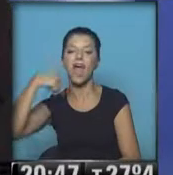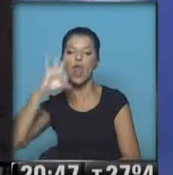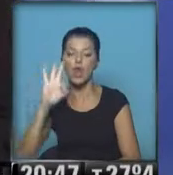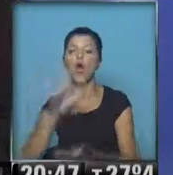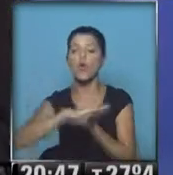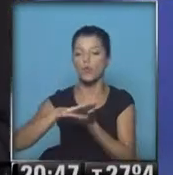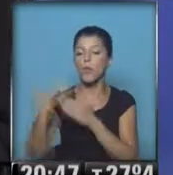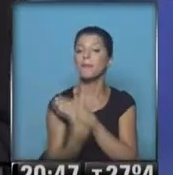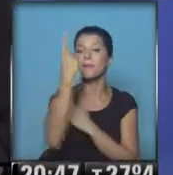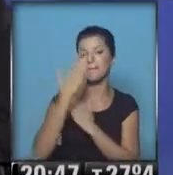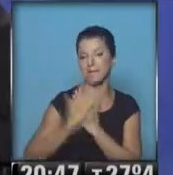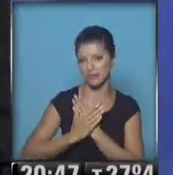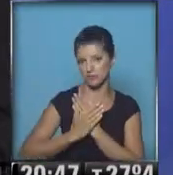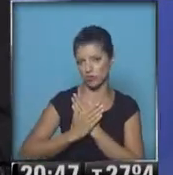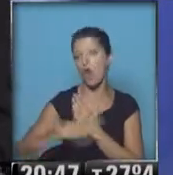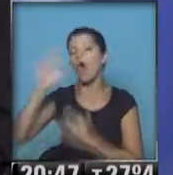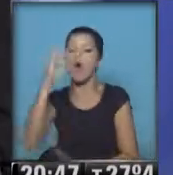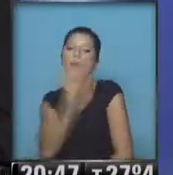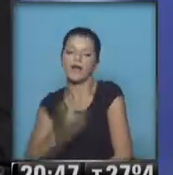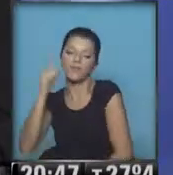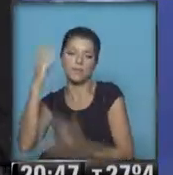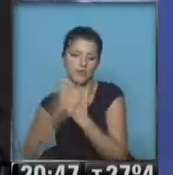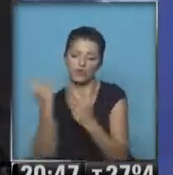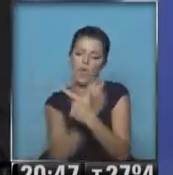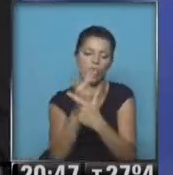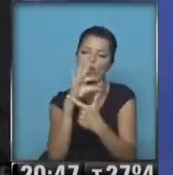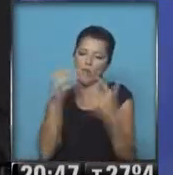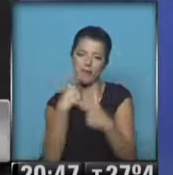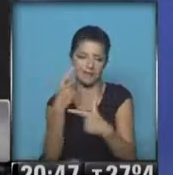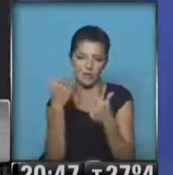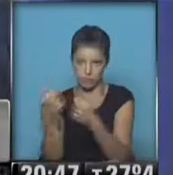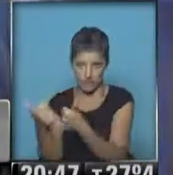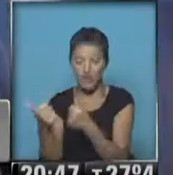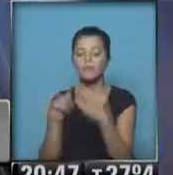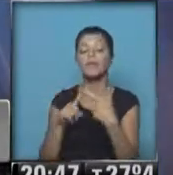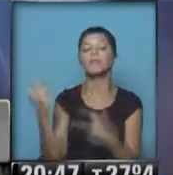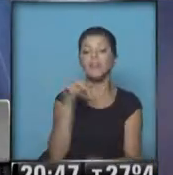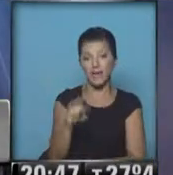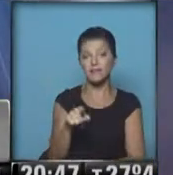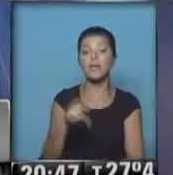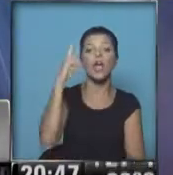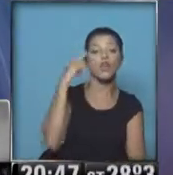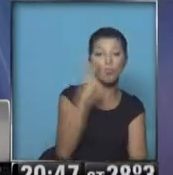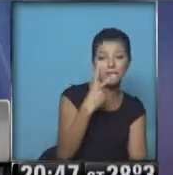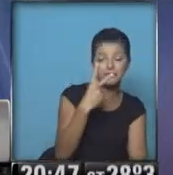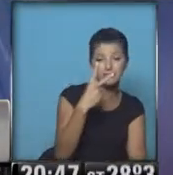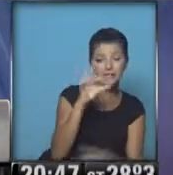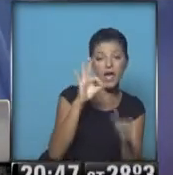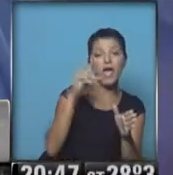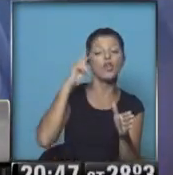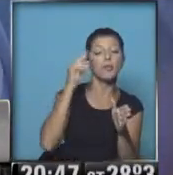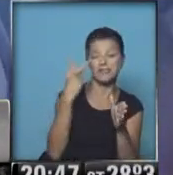o primer ministro, podemos usar cualquiera de las dos fórmulas. Un abogado, fue diputado entre el 90 y 92, ffue ministro de defensa ya